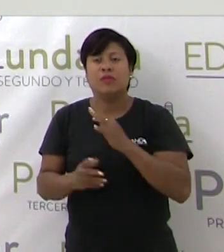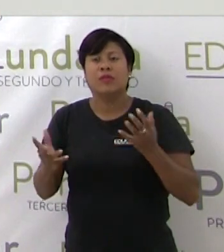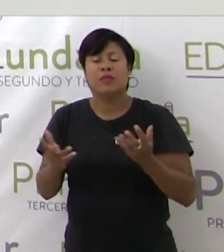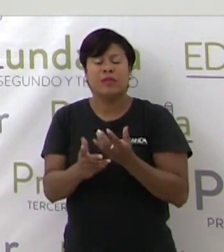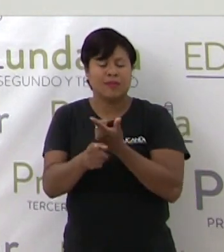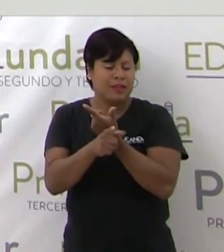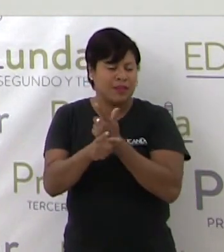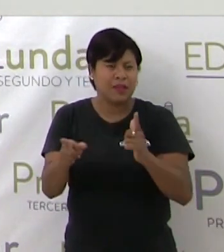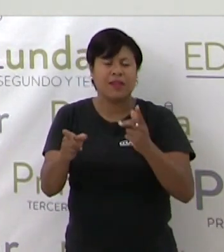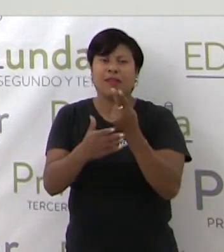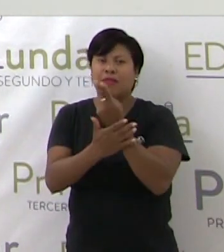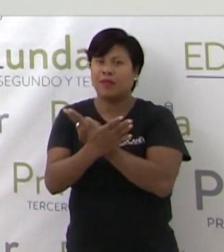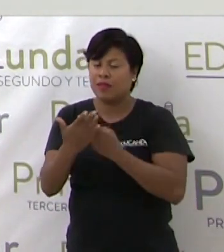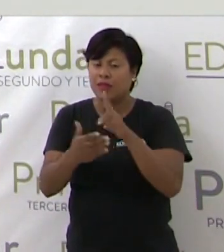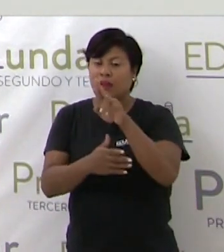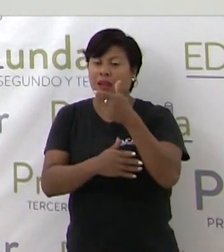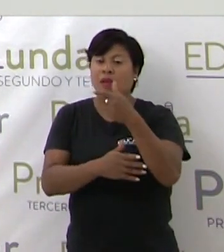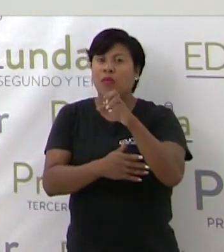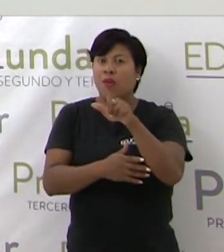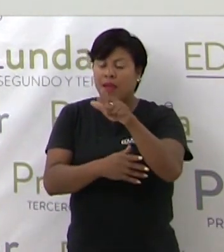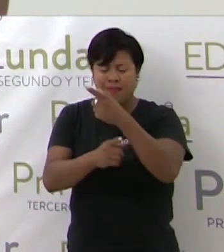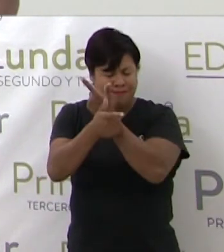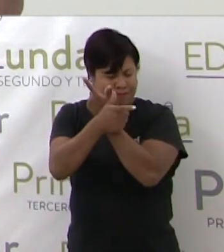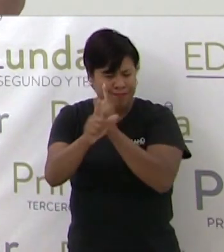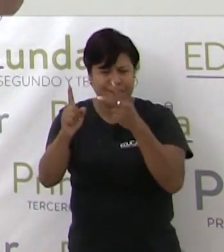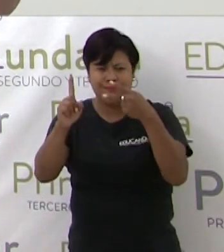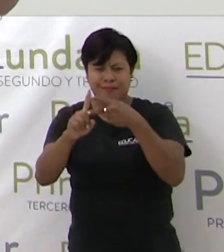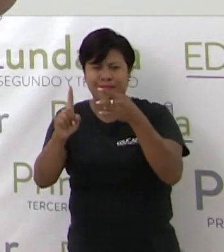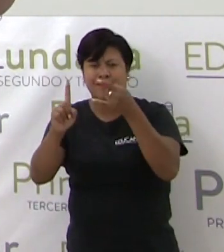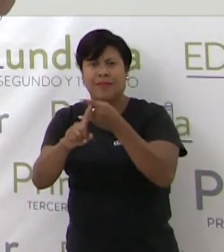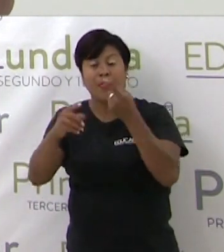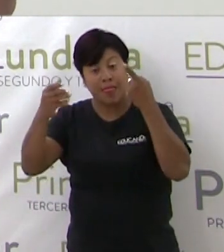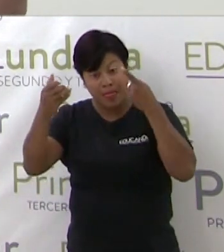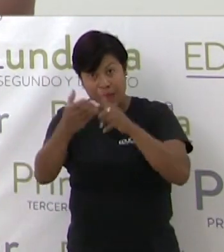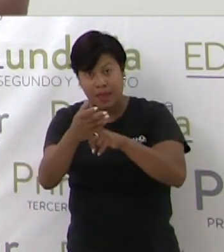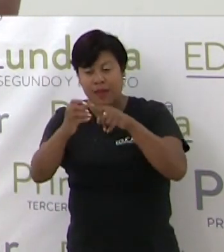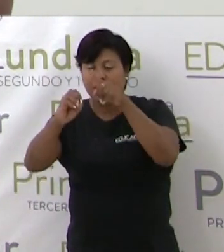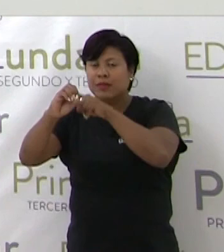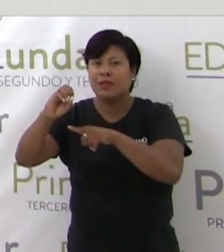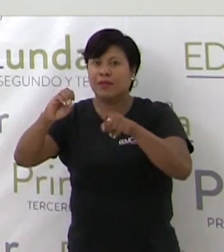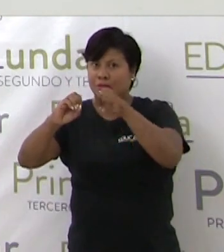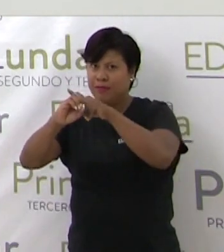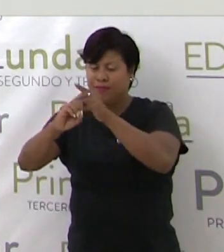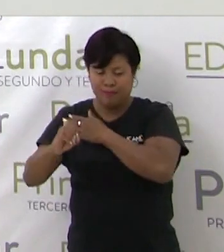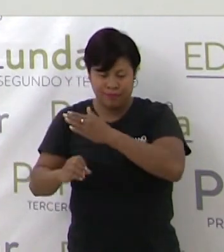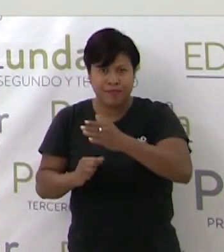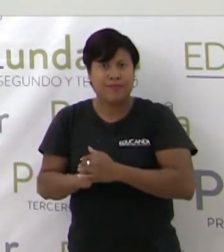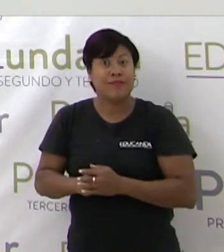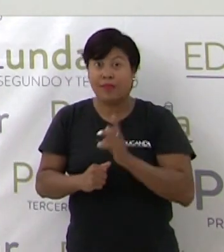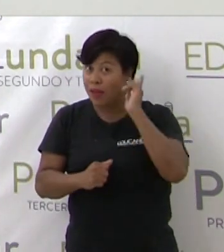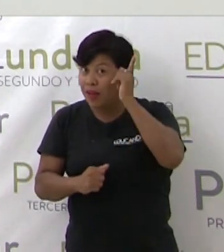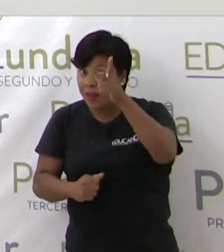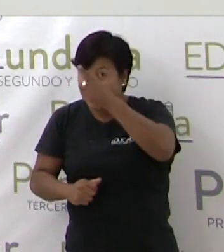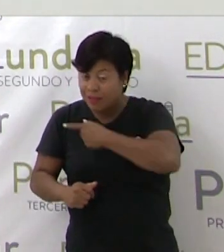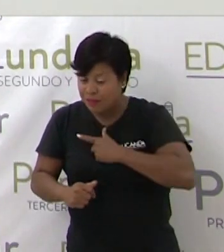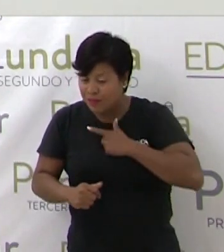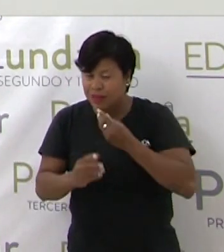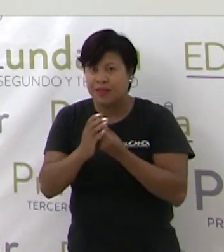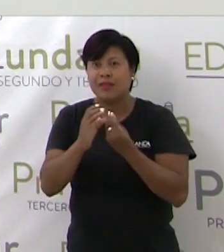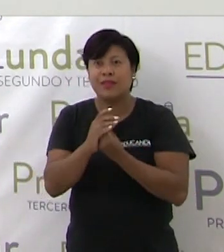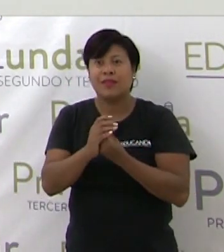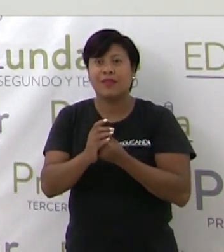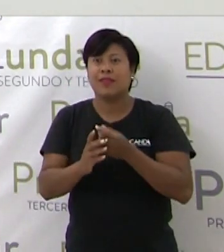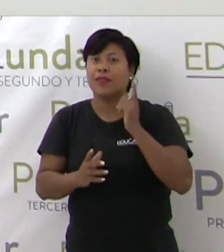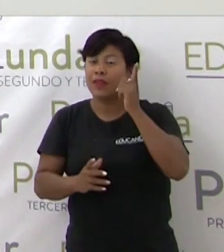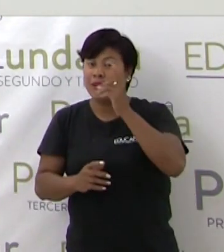cualquier figura geométrica regular, cualquier polígono inscrita en un círculo. Bueno, espero que les haya gustado mucho la sesión y yo esperaría